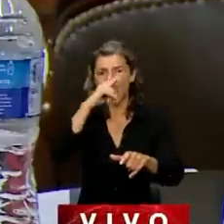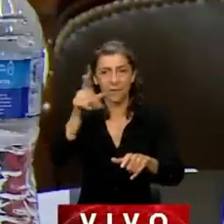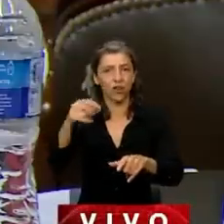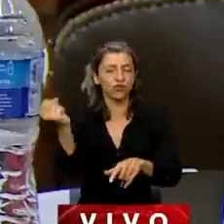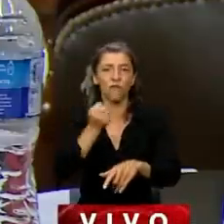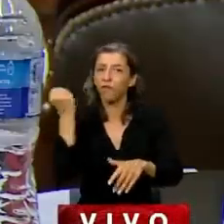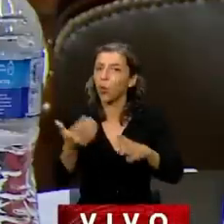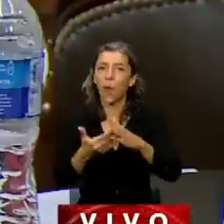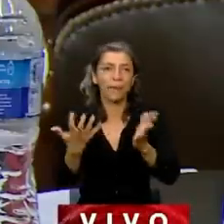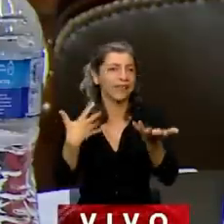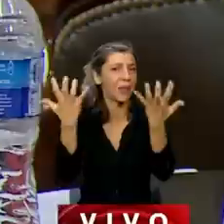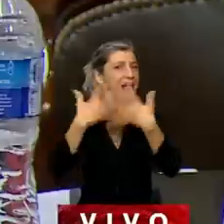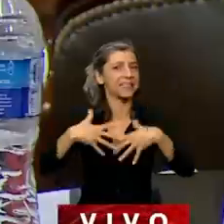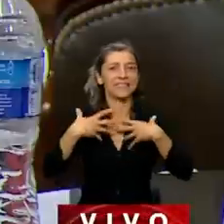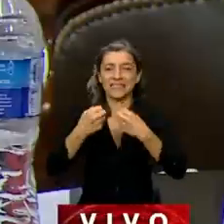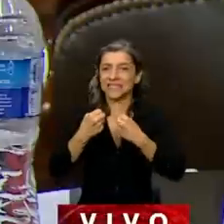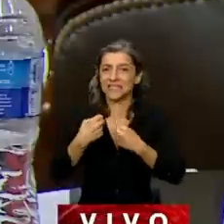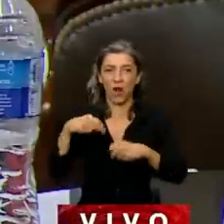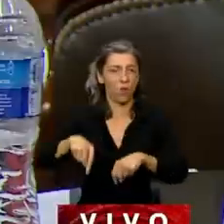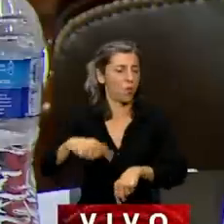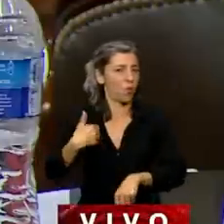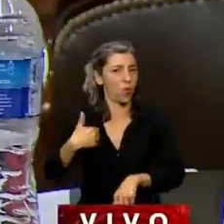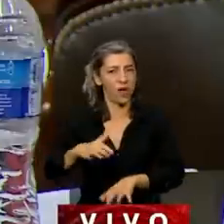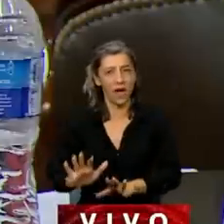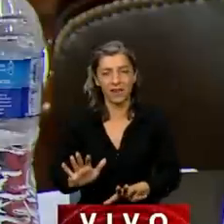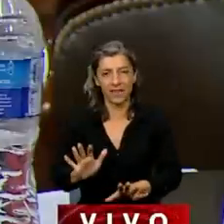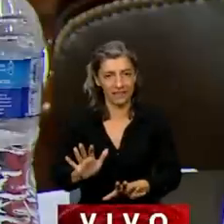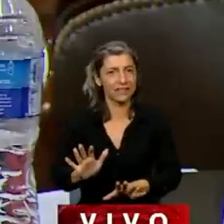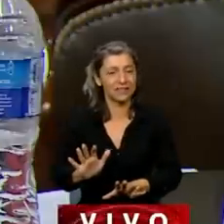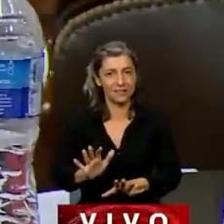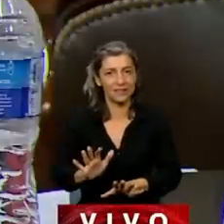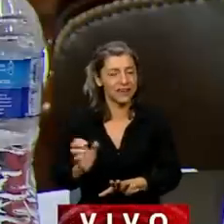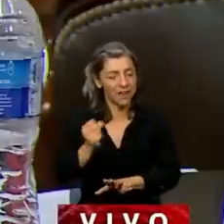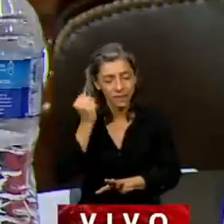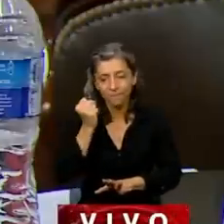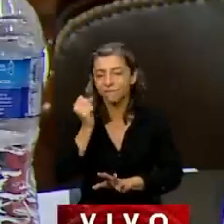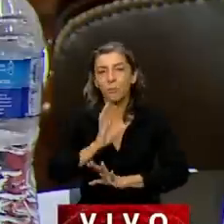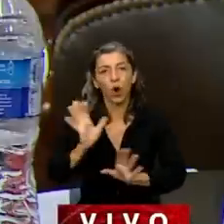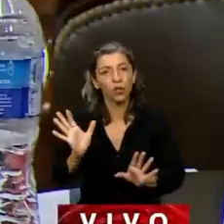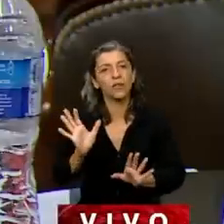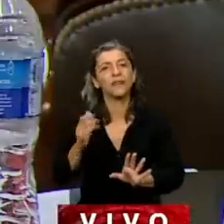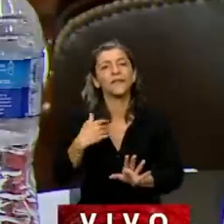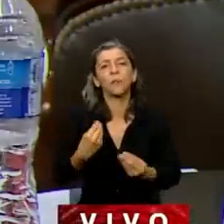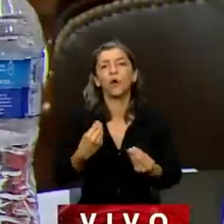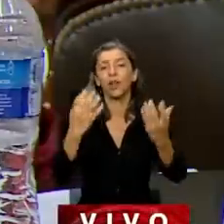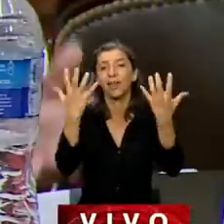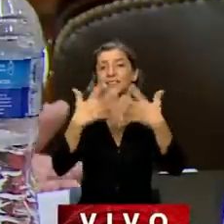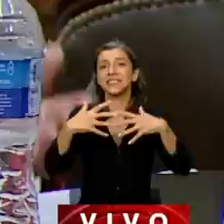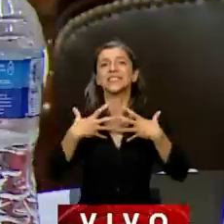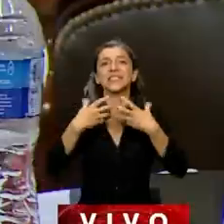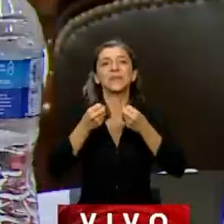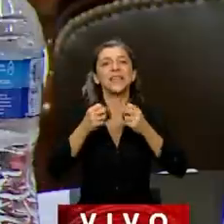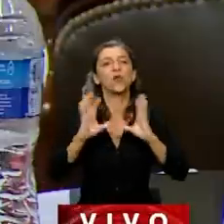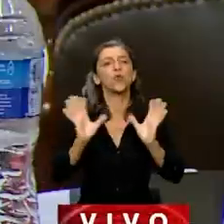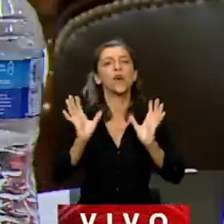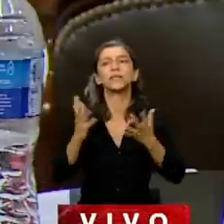sistema sanitario argentino. Y tenemos que entender que el sistema sanitario no es un sistema estatal